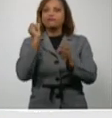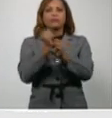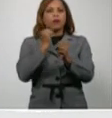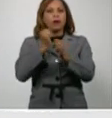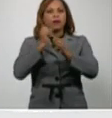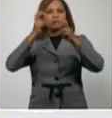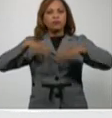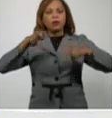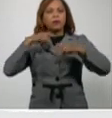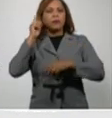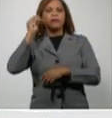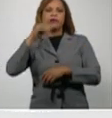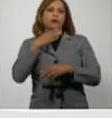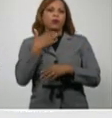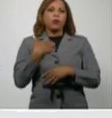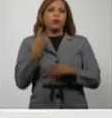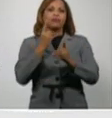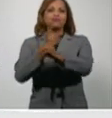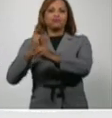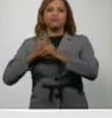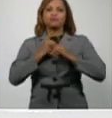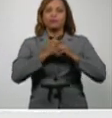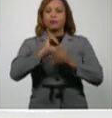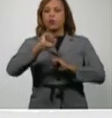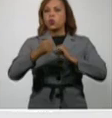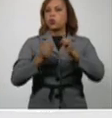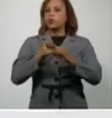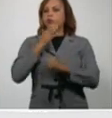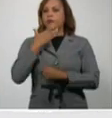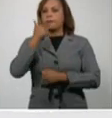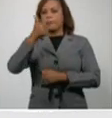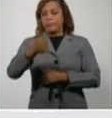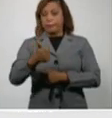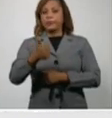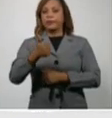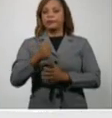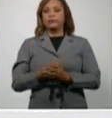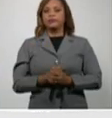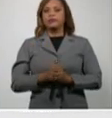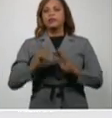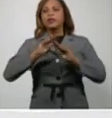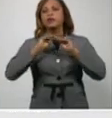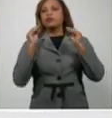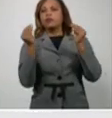bien las acciones de control. De forma acumulada,